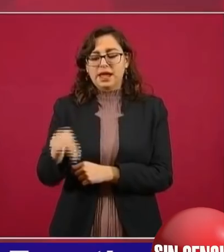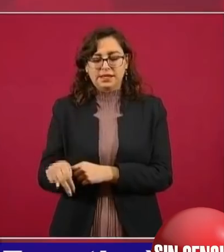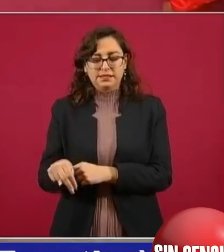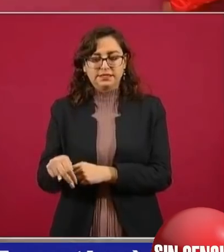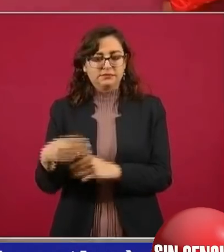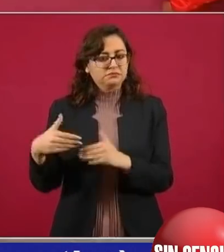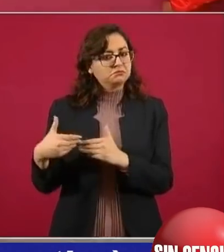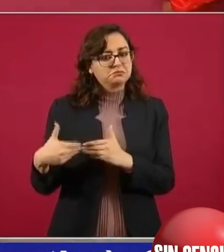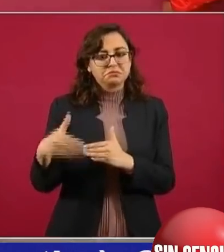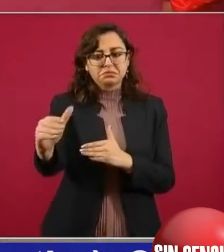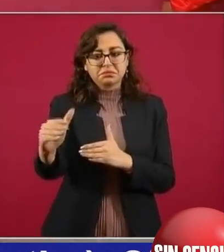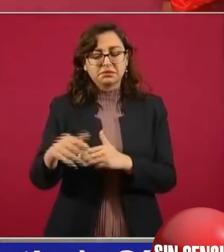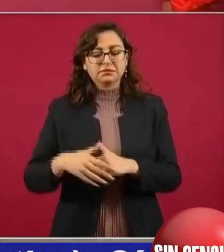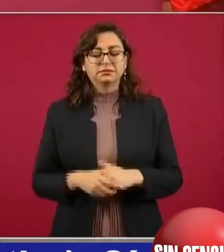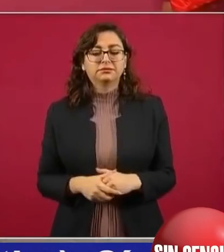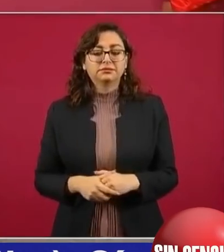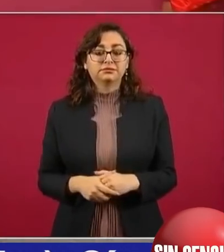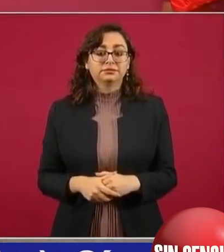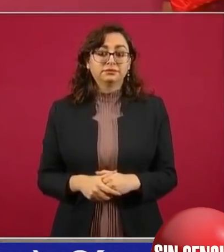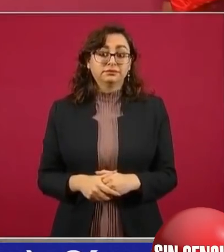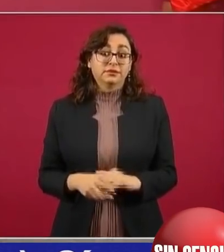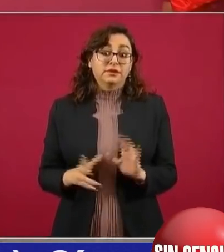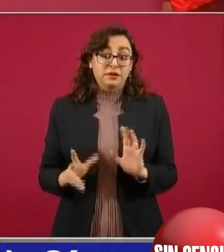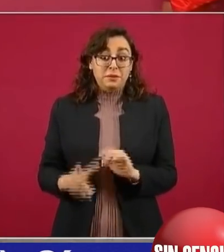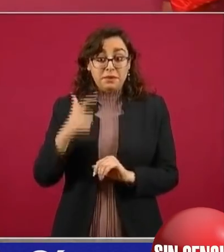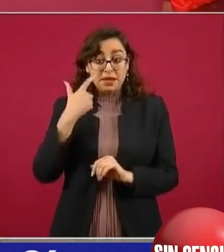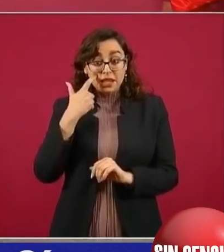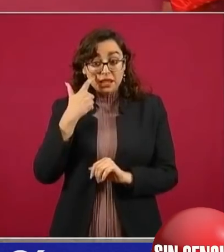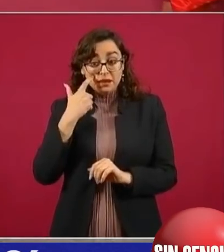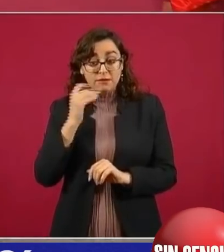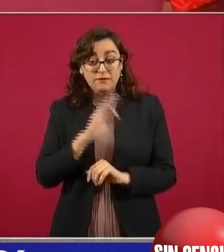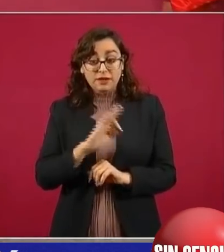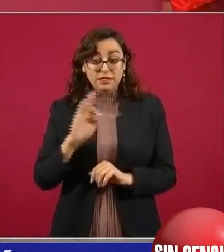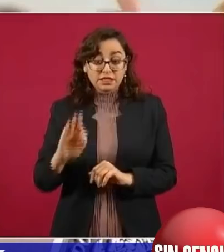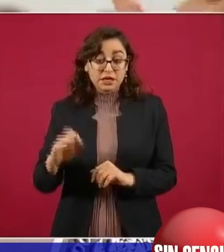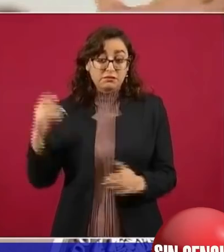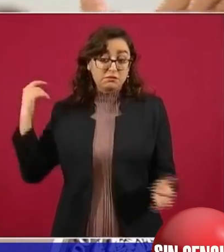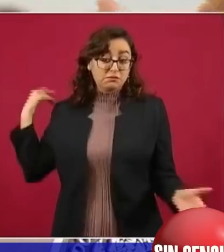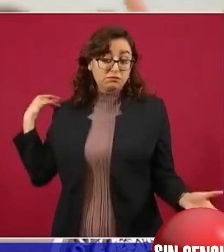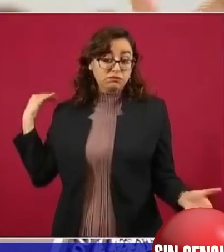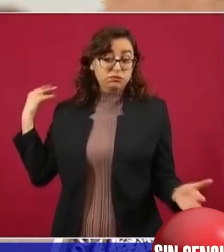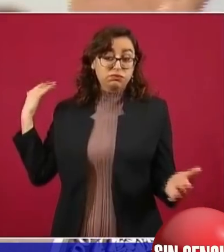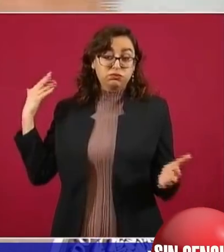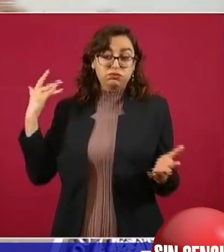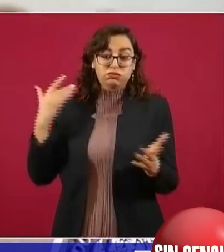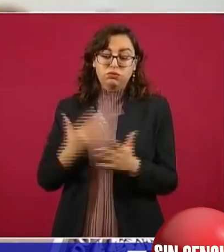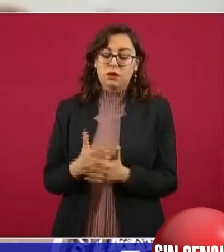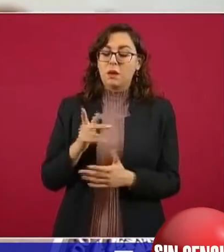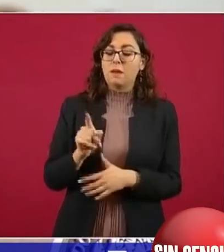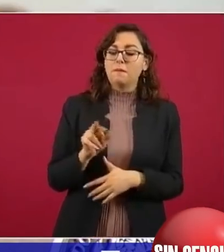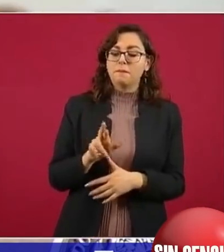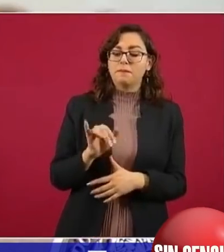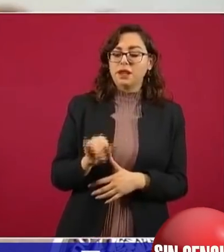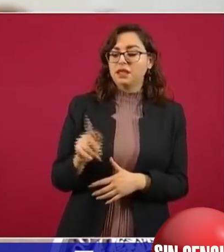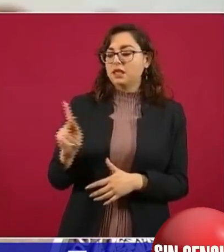Entonces, desde entonces vienen haciendo acuerdos